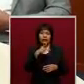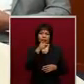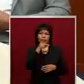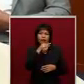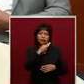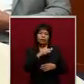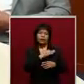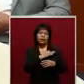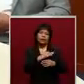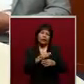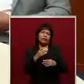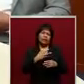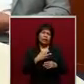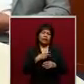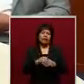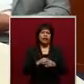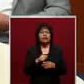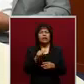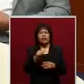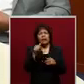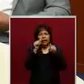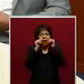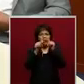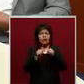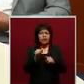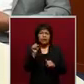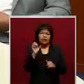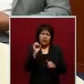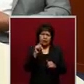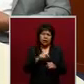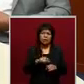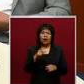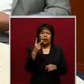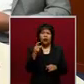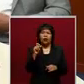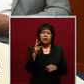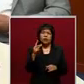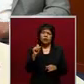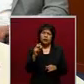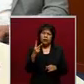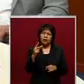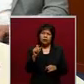tengan, pueden acudir a las líneas telefónicas de atención de la Secretaría de Educación, que son